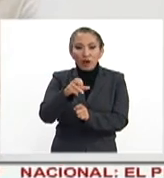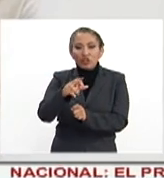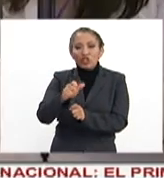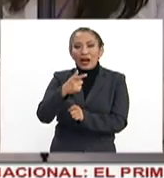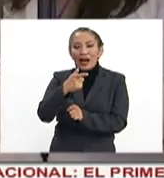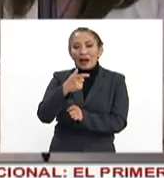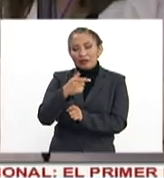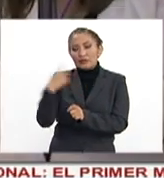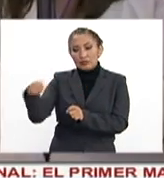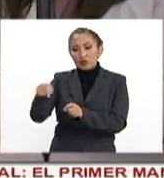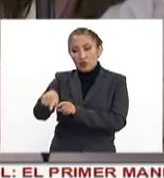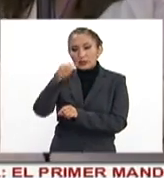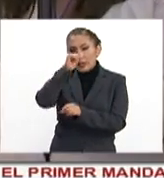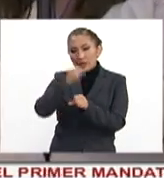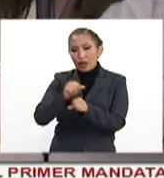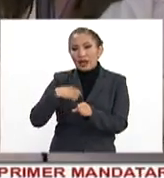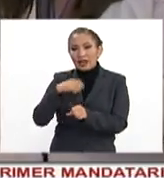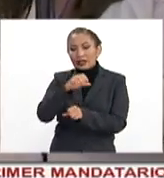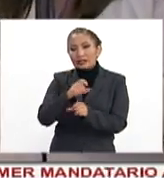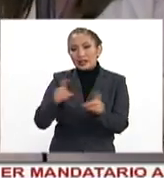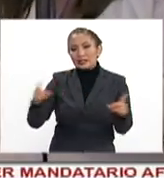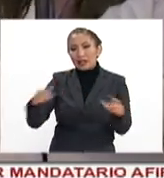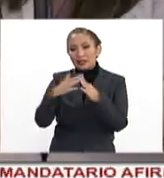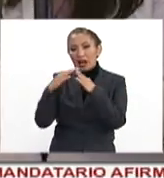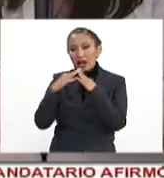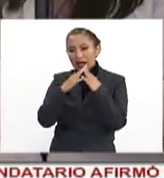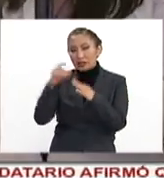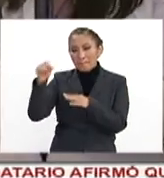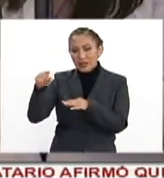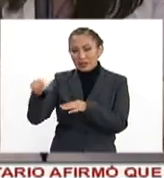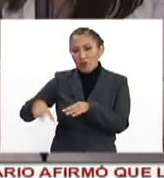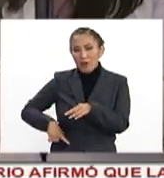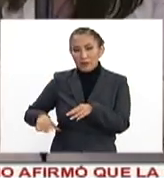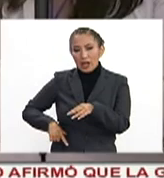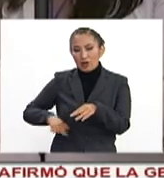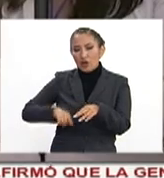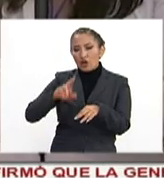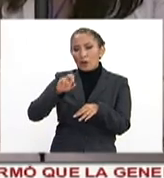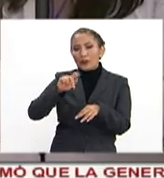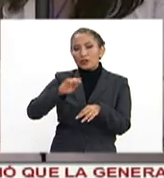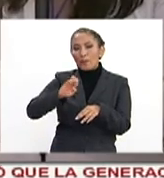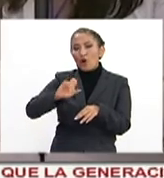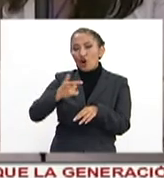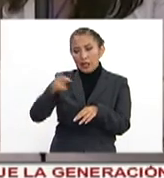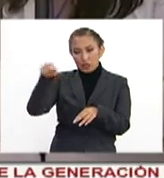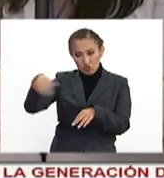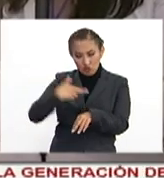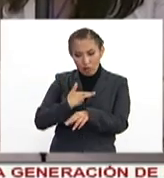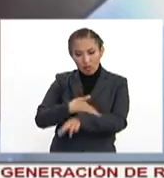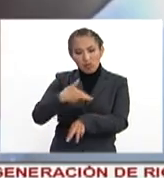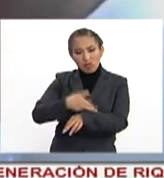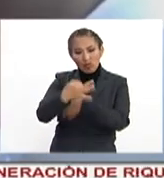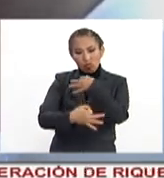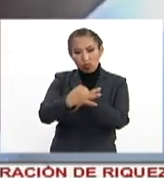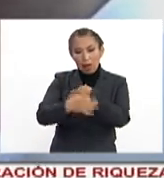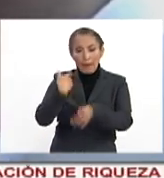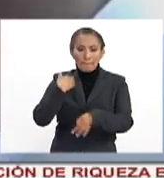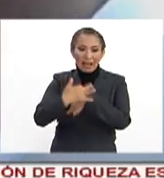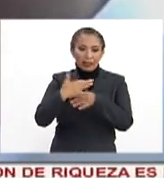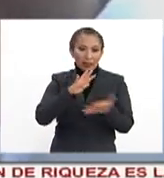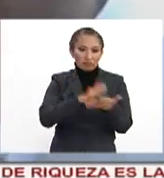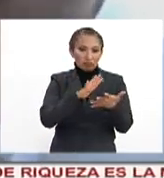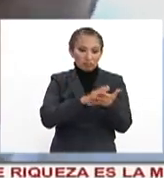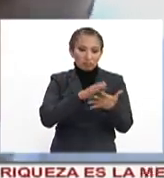Rodríguez Marrufo, quien fuera secretario de Desarrollo Urbano y Vivienda durante la administración de Roberto Borge, fue vinculado a proceso y se le dictó prisión